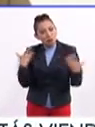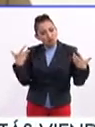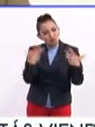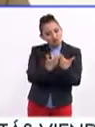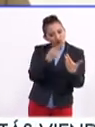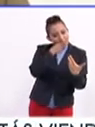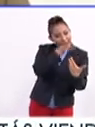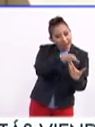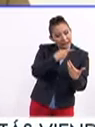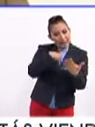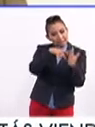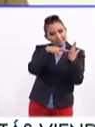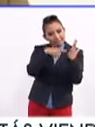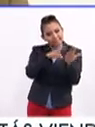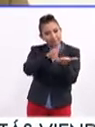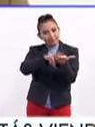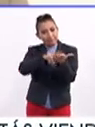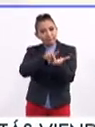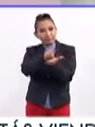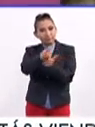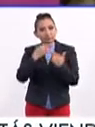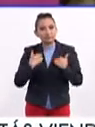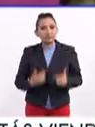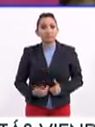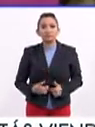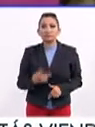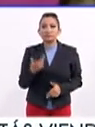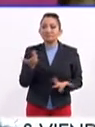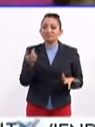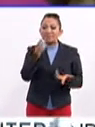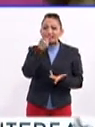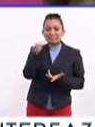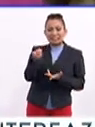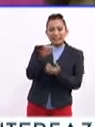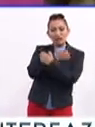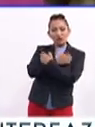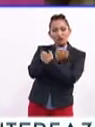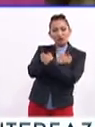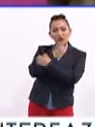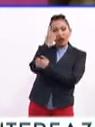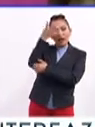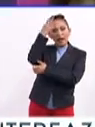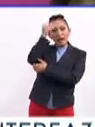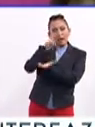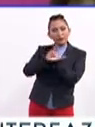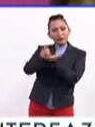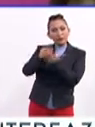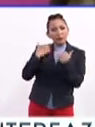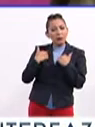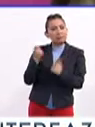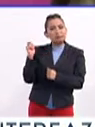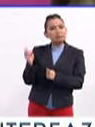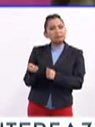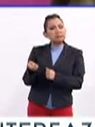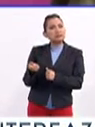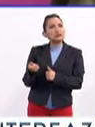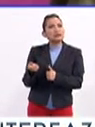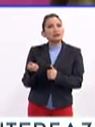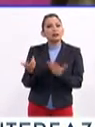coherente con lo que son los principios y valores en derechos humanos. Hablar de educación en derechos humanos quiere